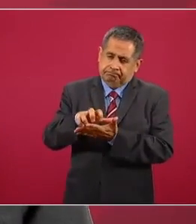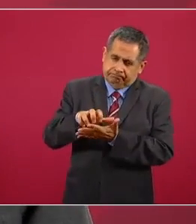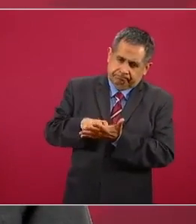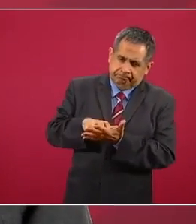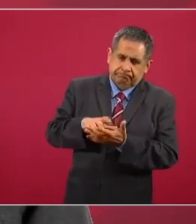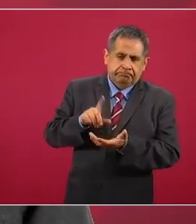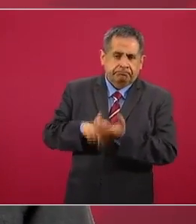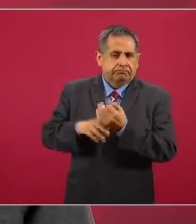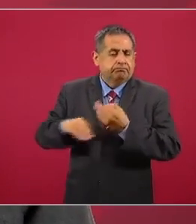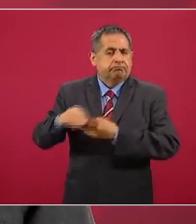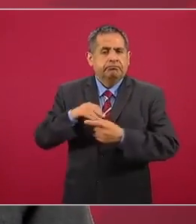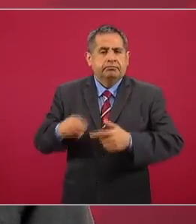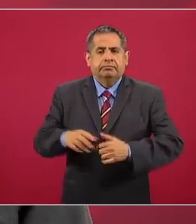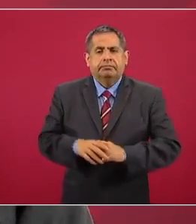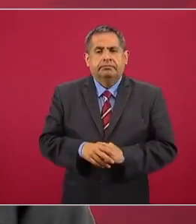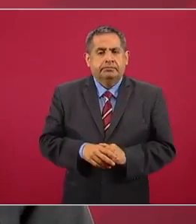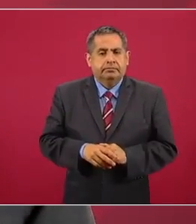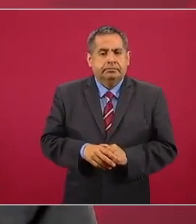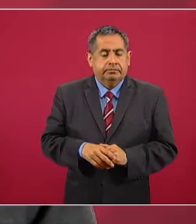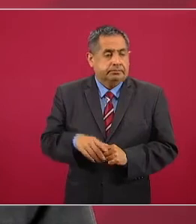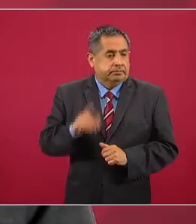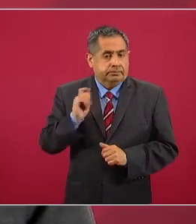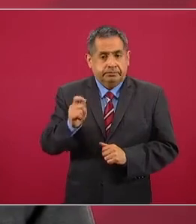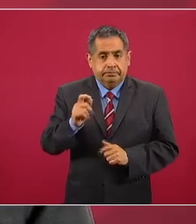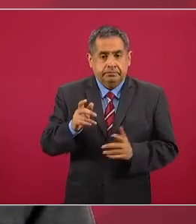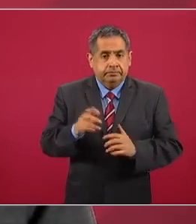republicana. No puede haber